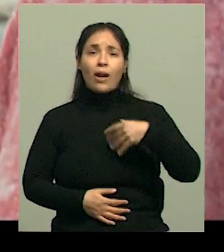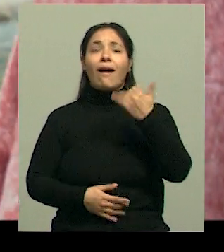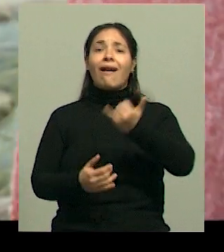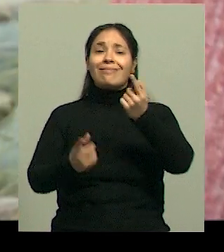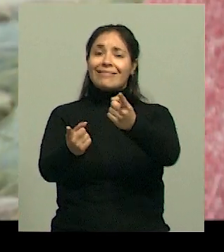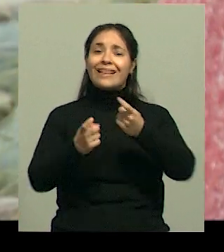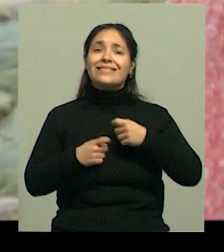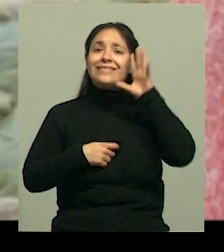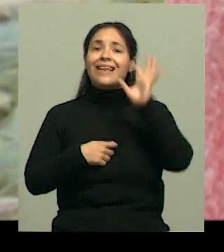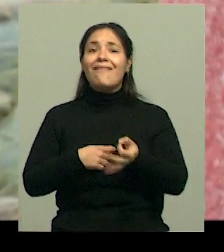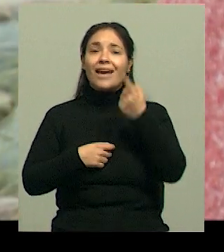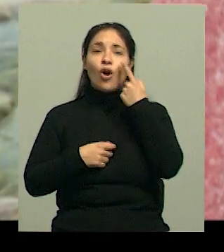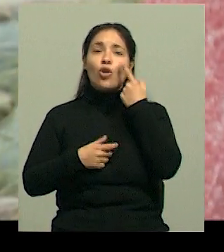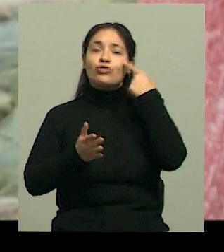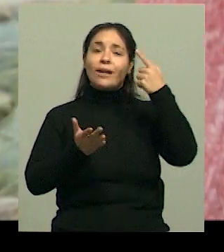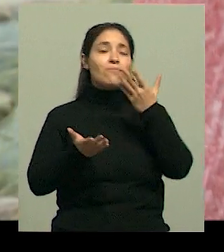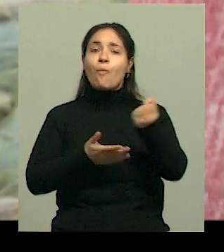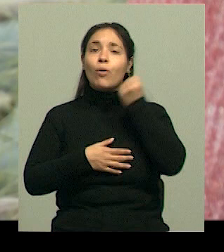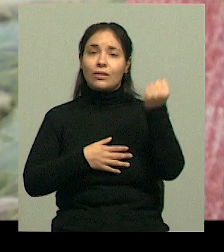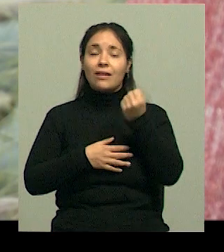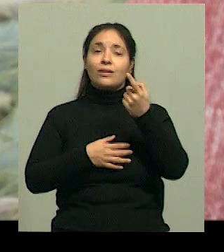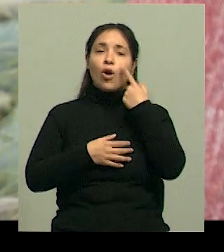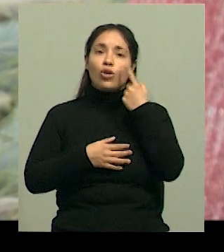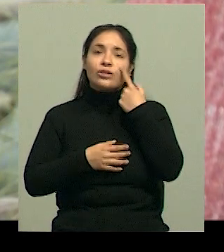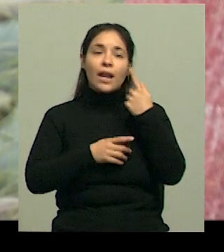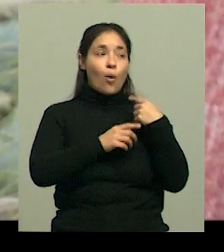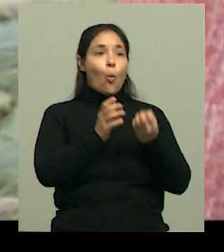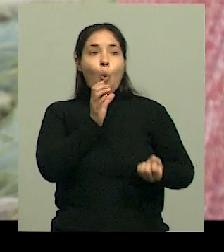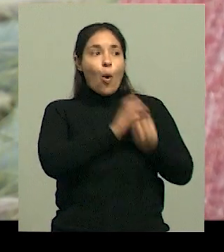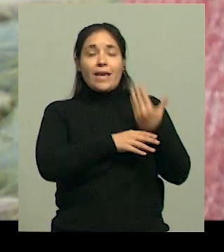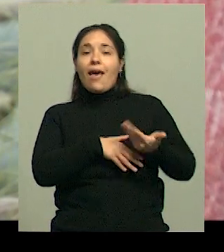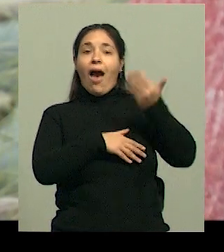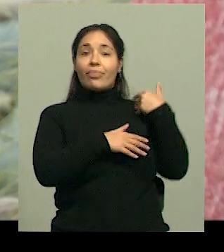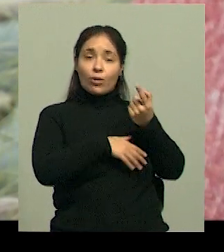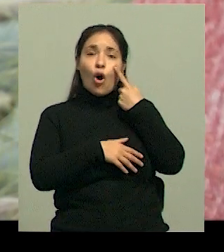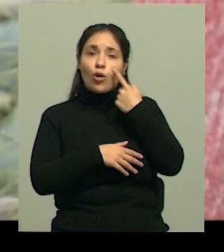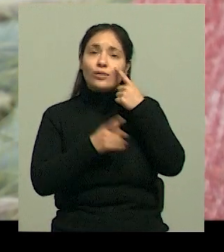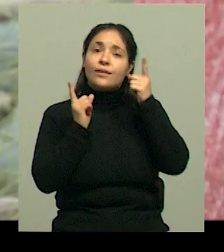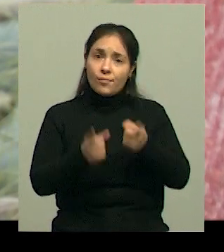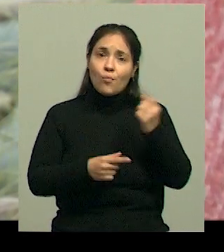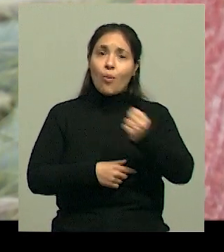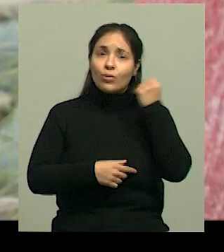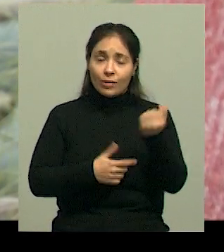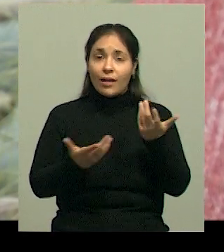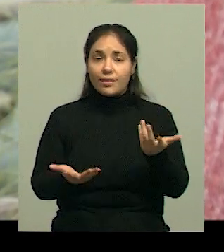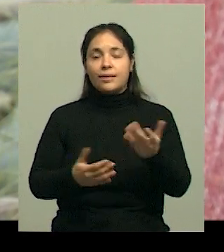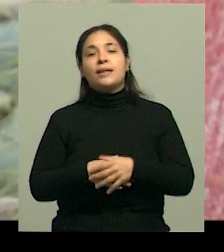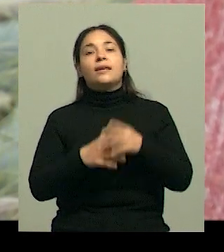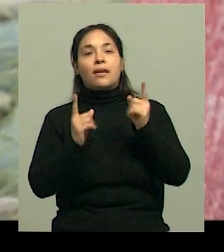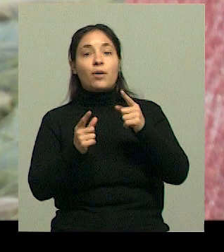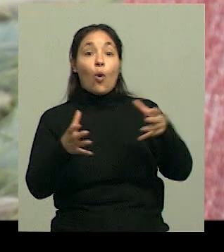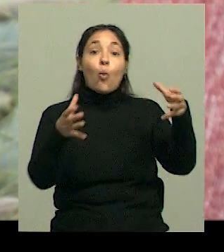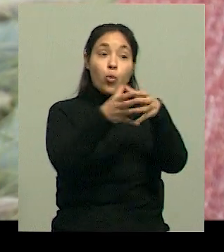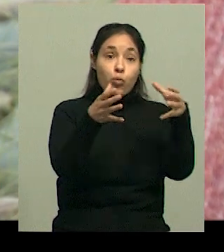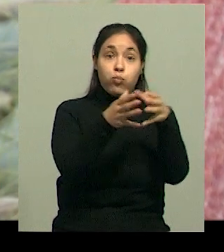necesidad de saber, porque hay una necesidad de conocer los orígenes también de los grupos de